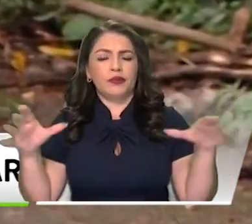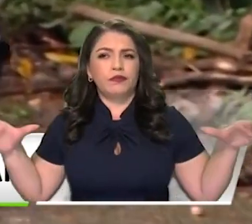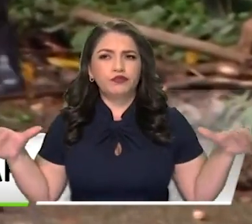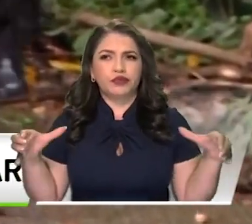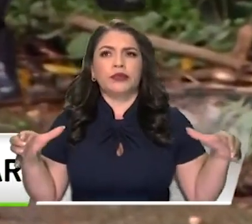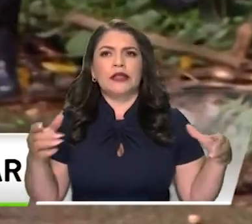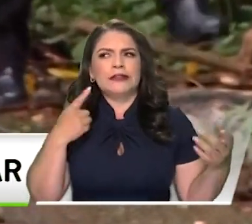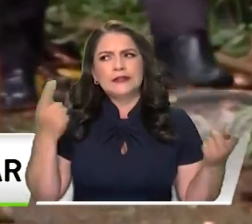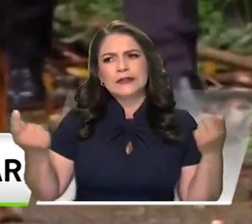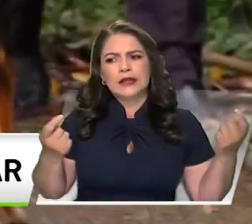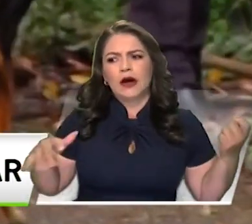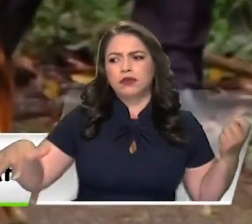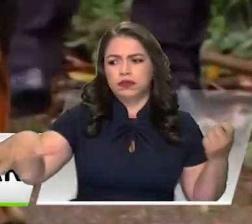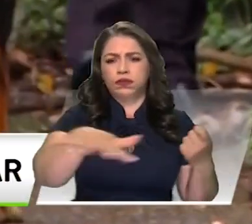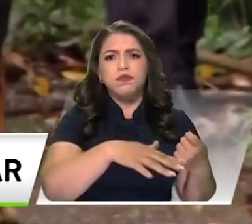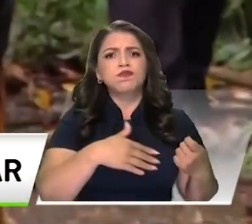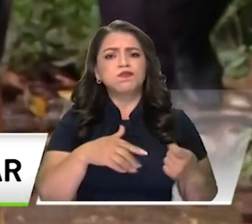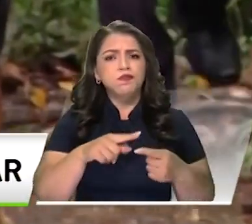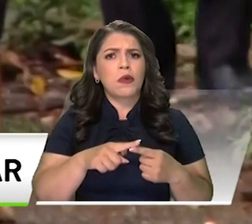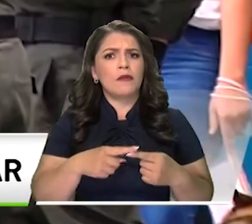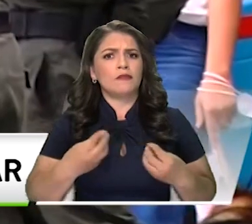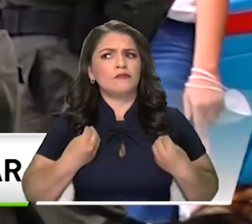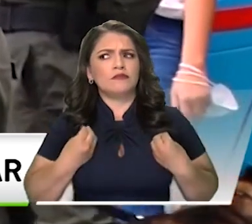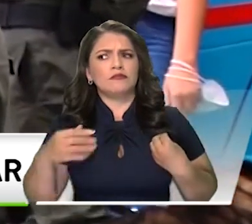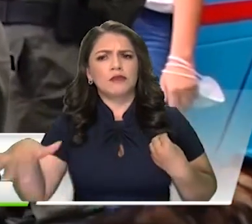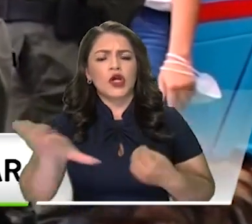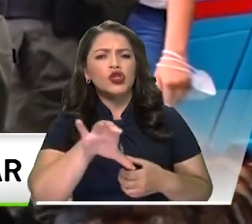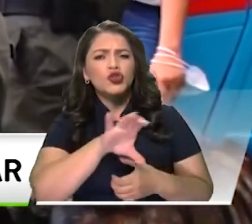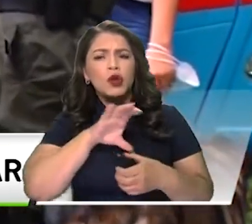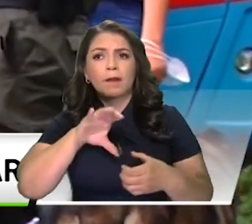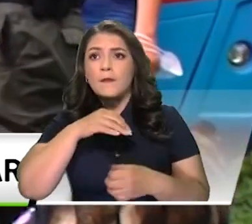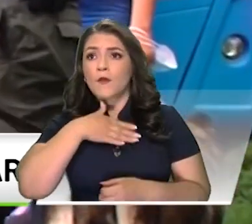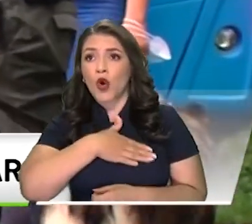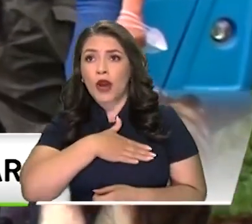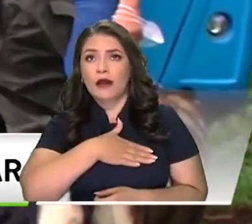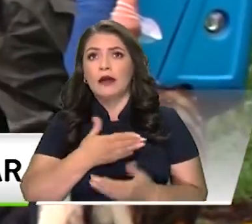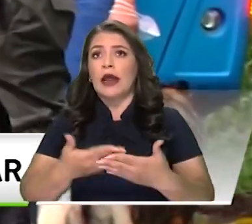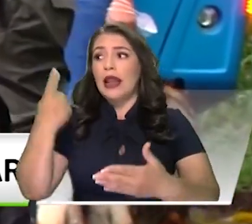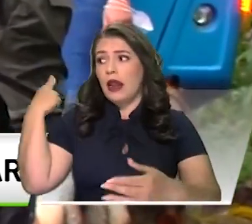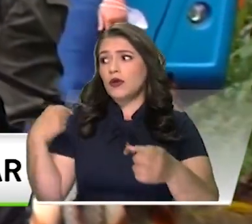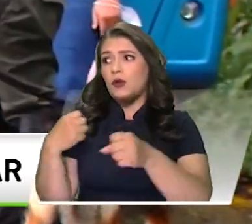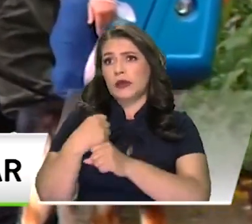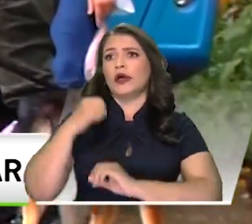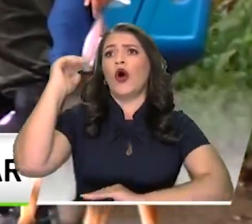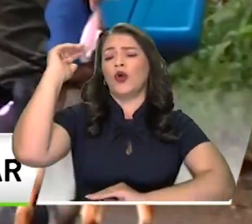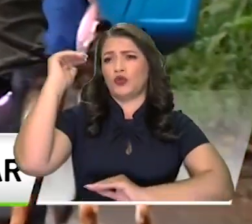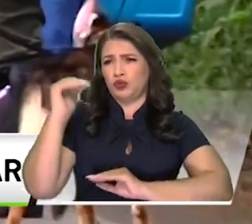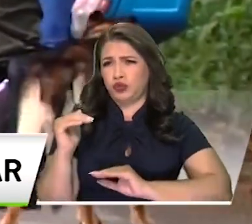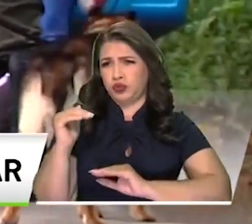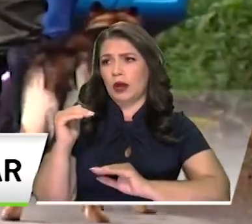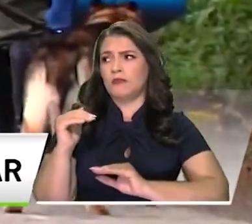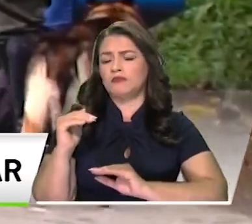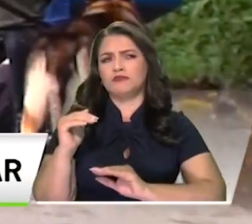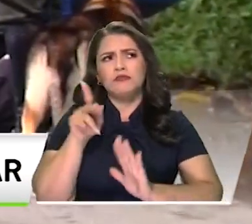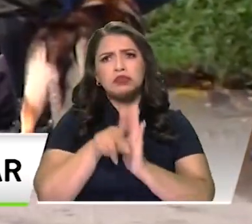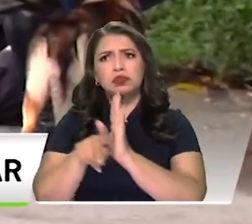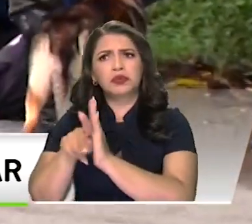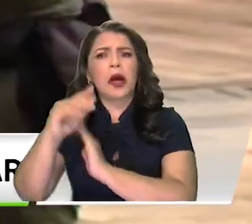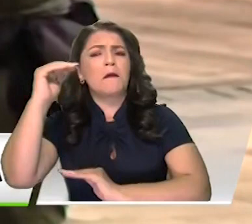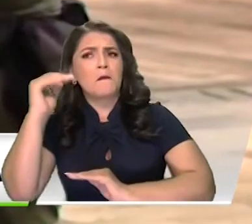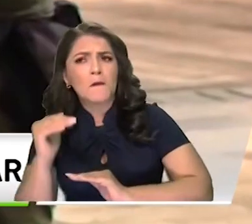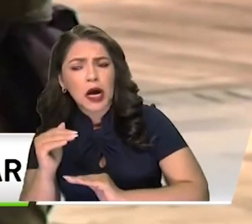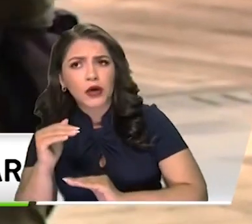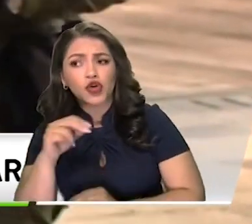esa buena contención del homicidio en Ciudad Bolívar que el año pasado cerró con una reducción del 50% y en el suroeste